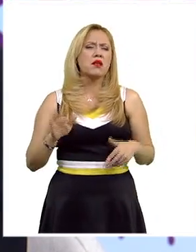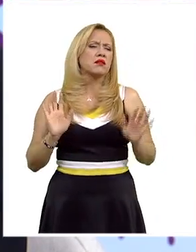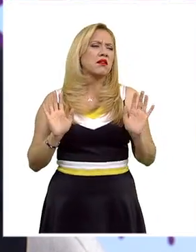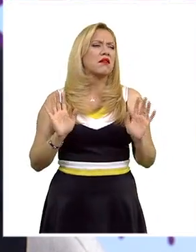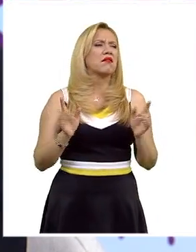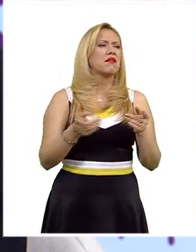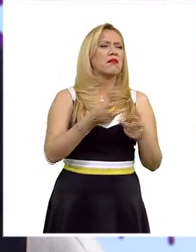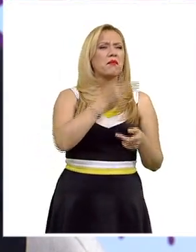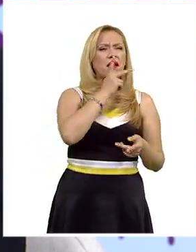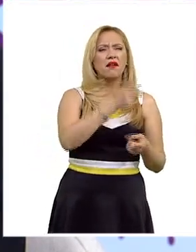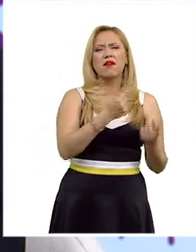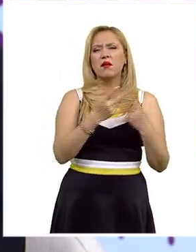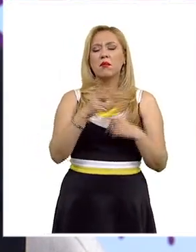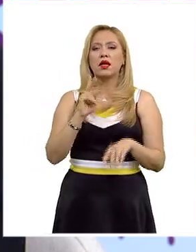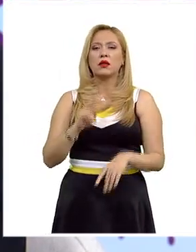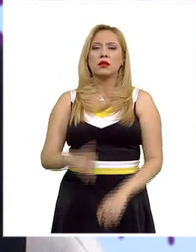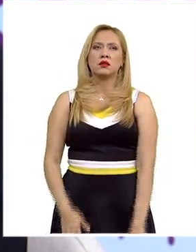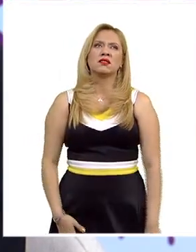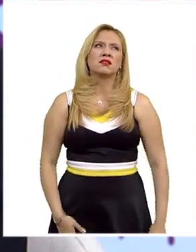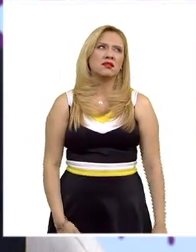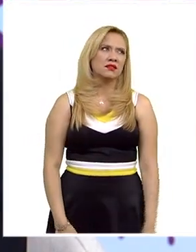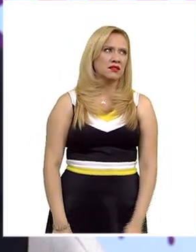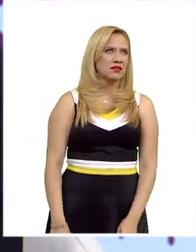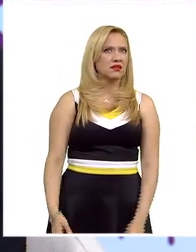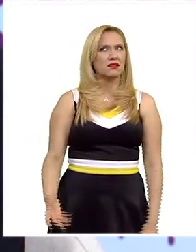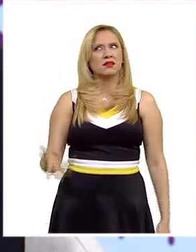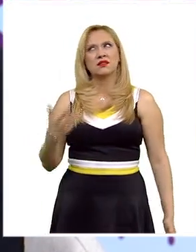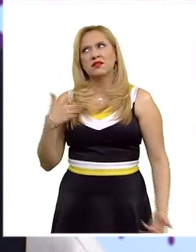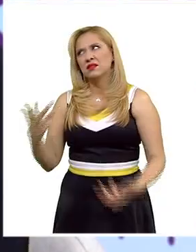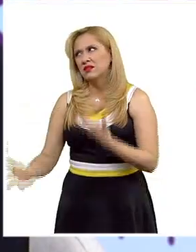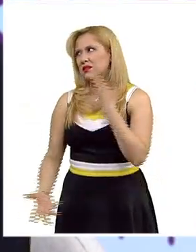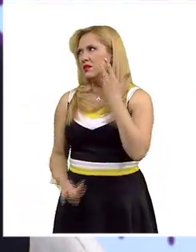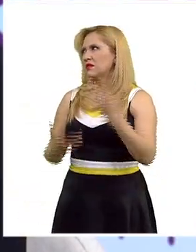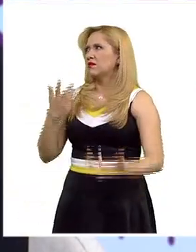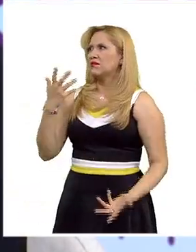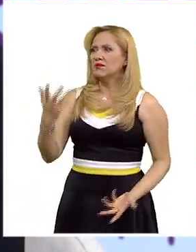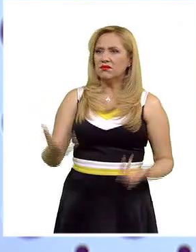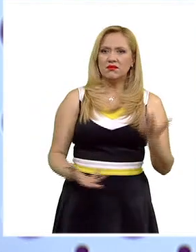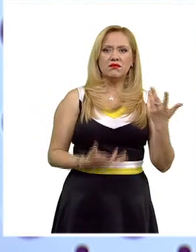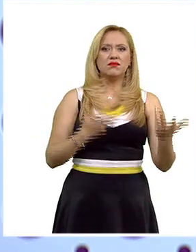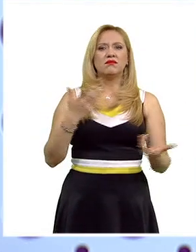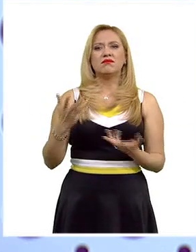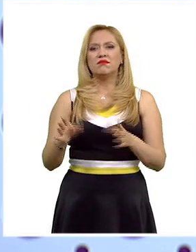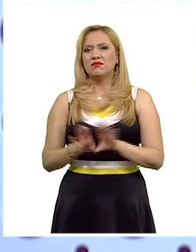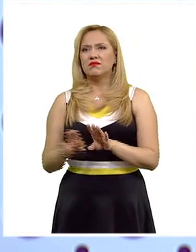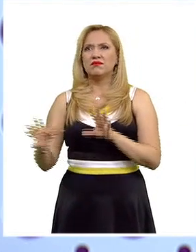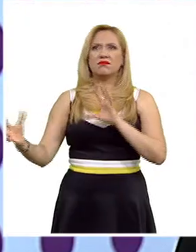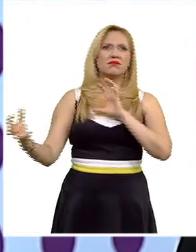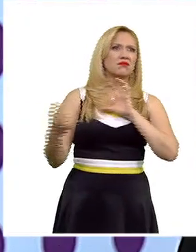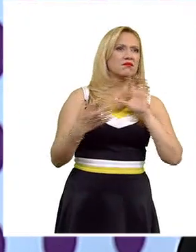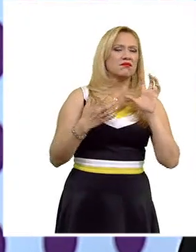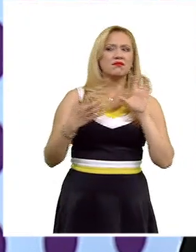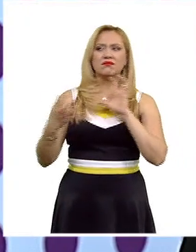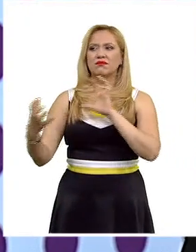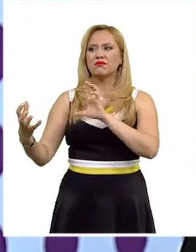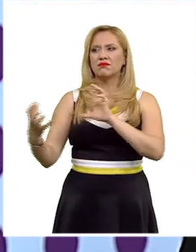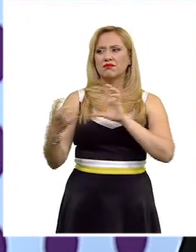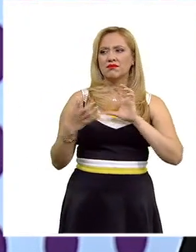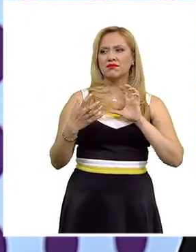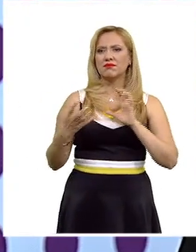hecho de que yo tenga que estar todo el tiempo en ese diálogo en ese interno, forcejeo, ¿no? En ese forcejeo. Sí, yo dije diálogo, fui un poco